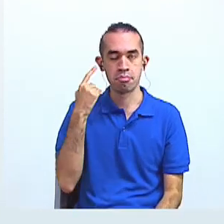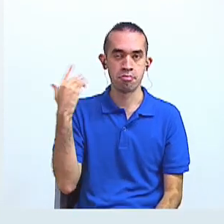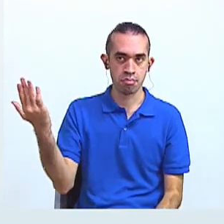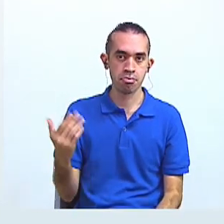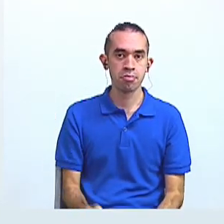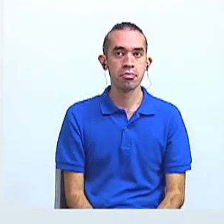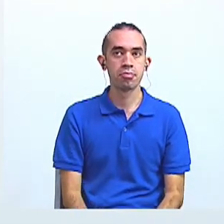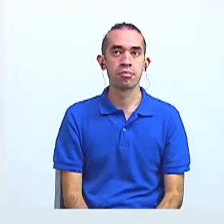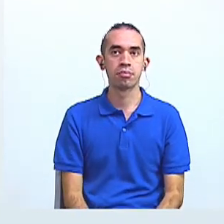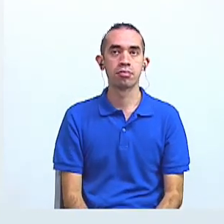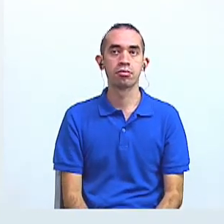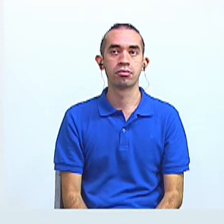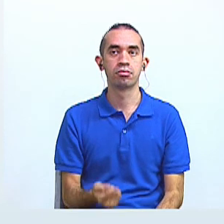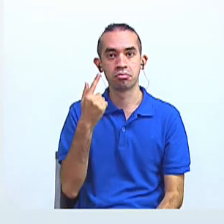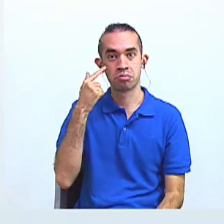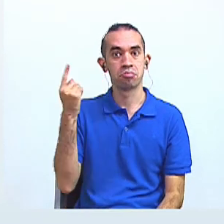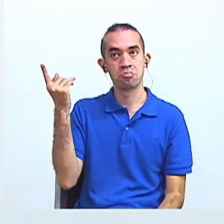tildan.